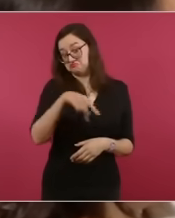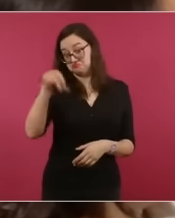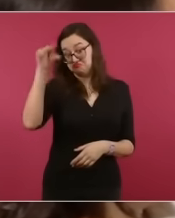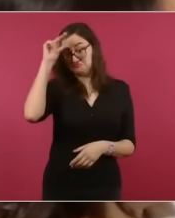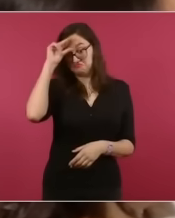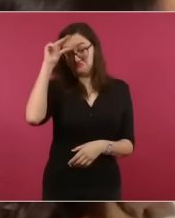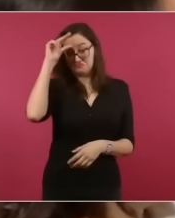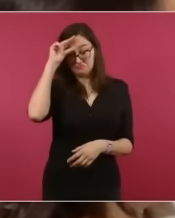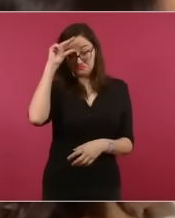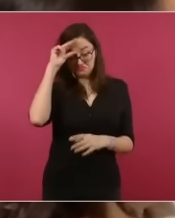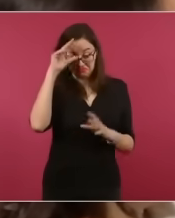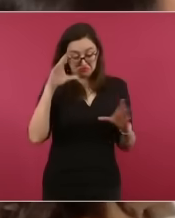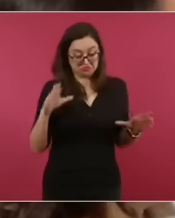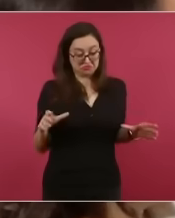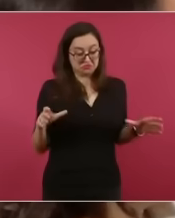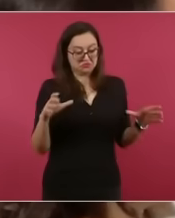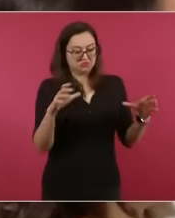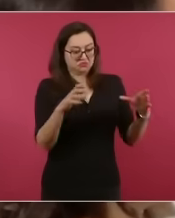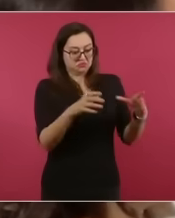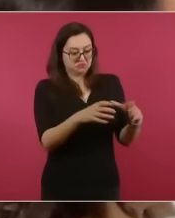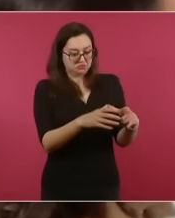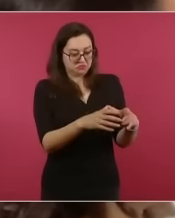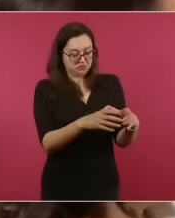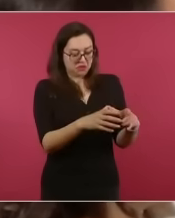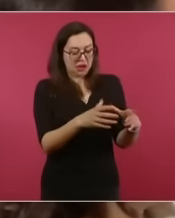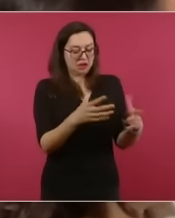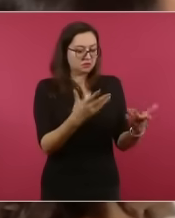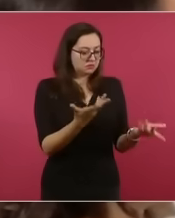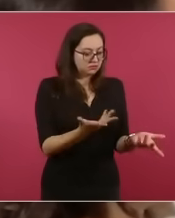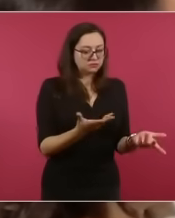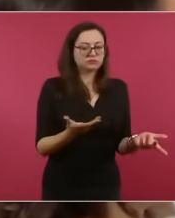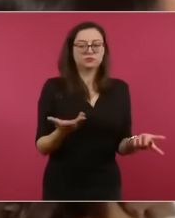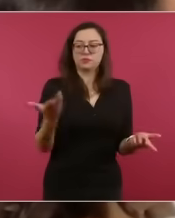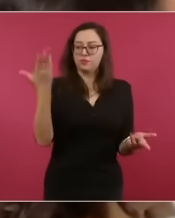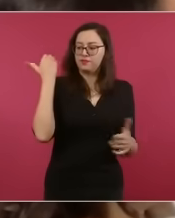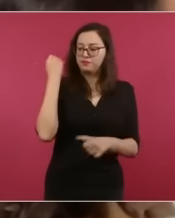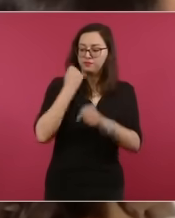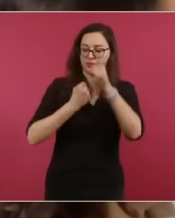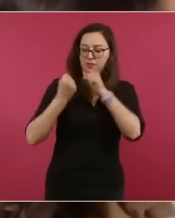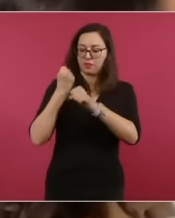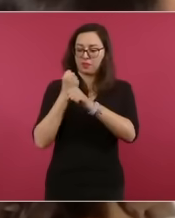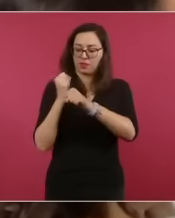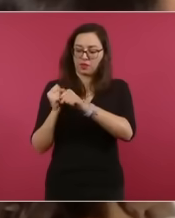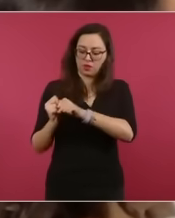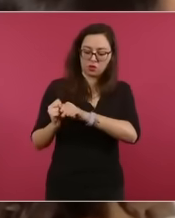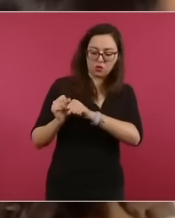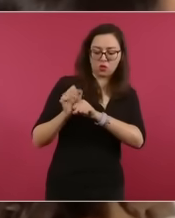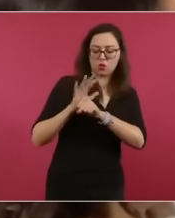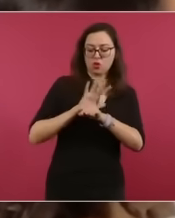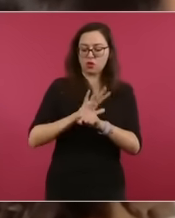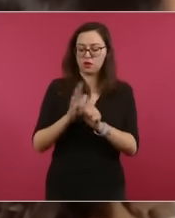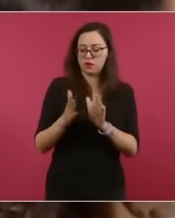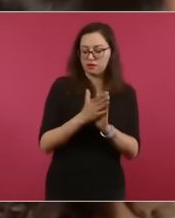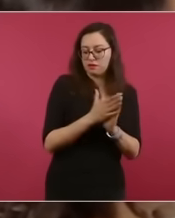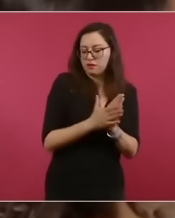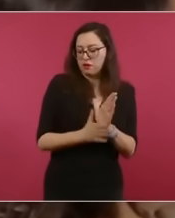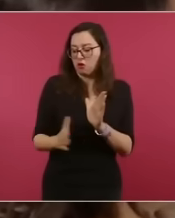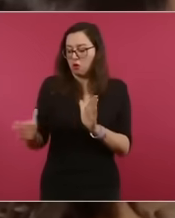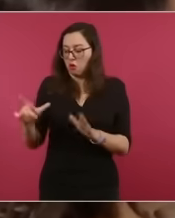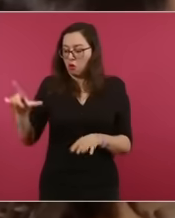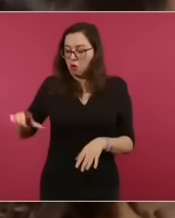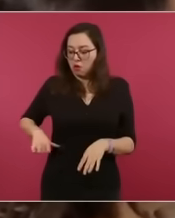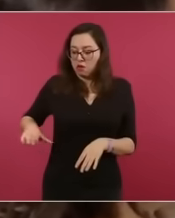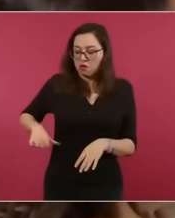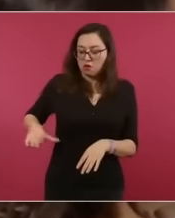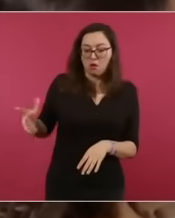de analizar el trabajo que hizo su gobierno durante la pandemia del coronavirus. Esta organización,